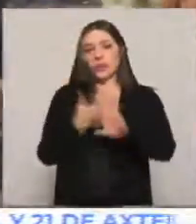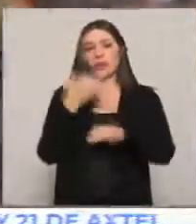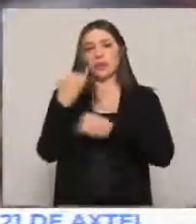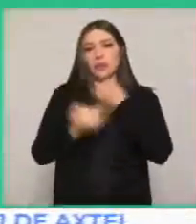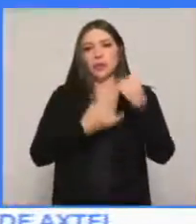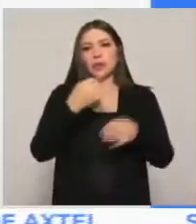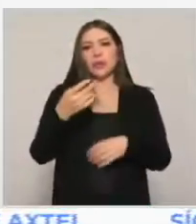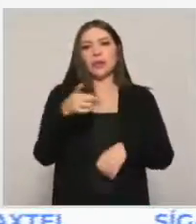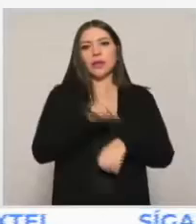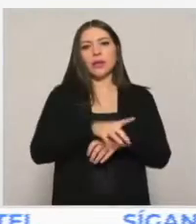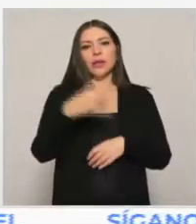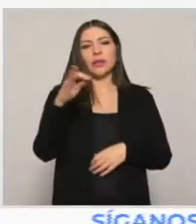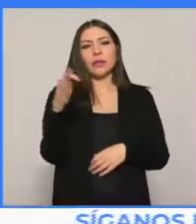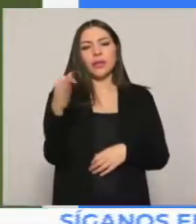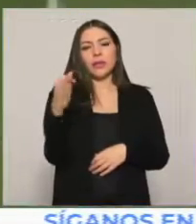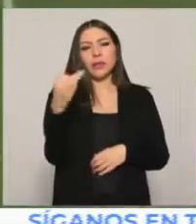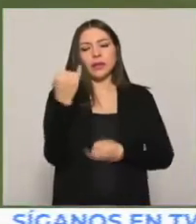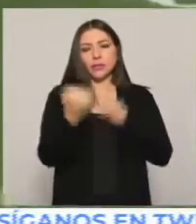serie.